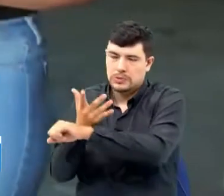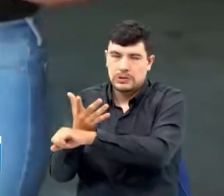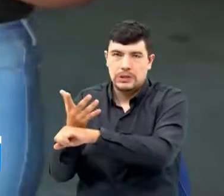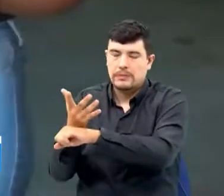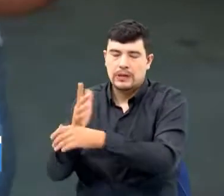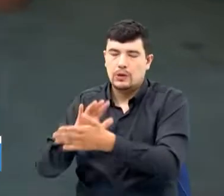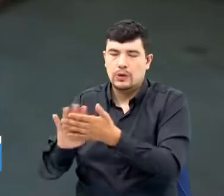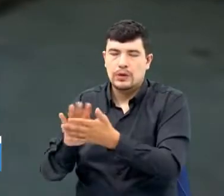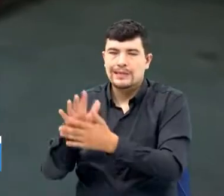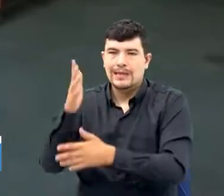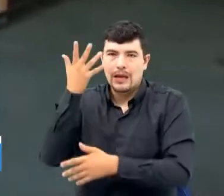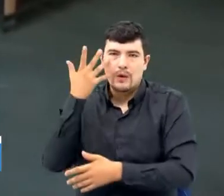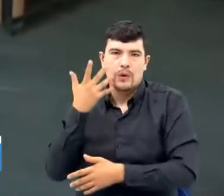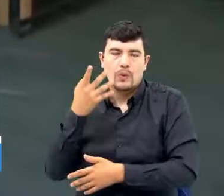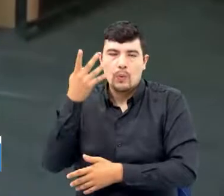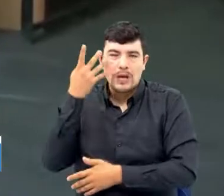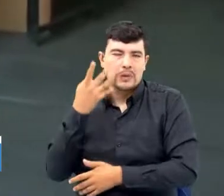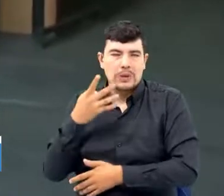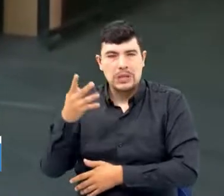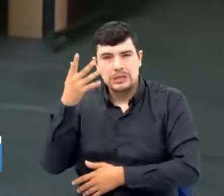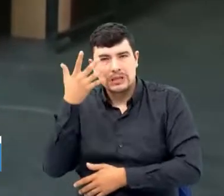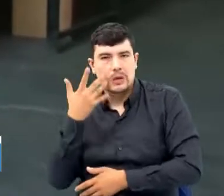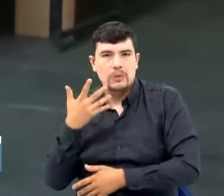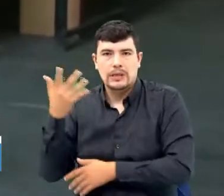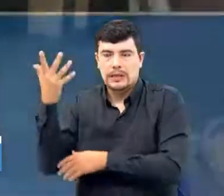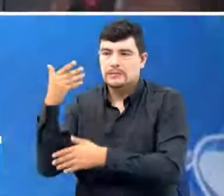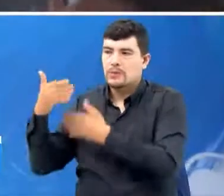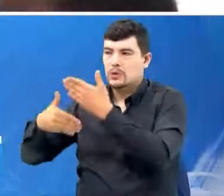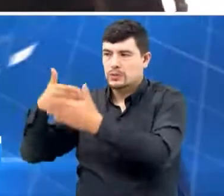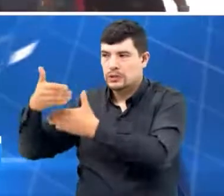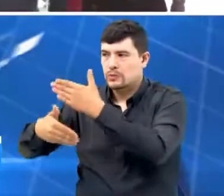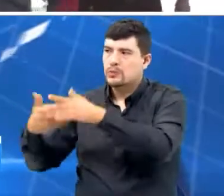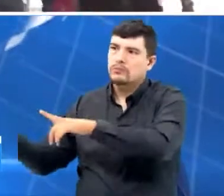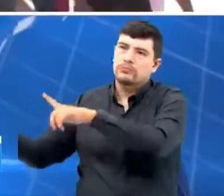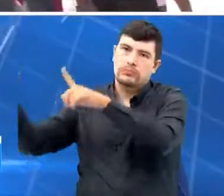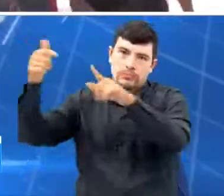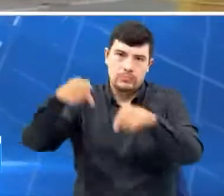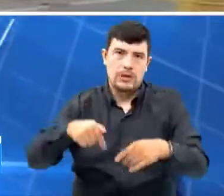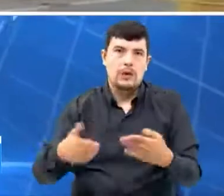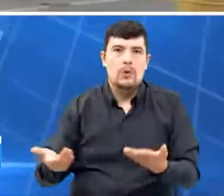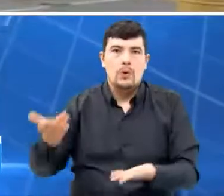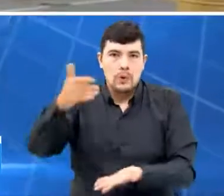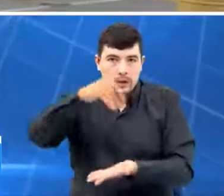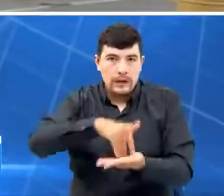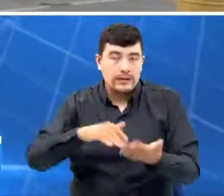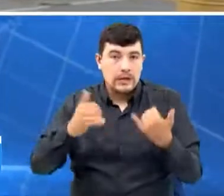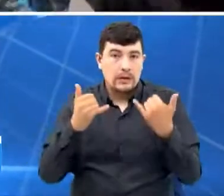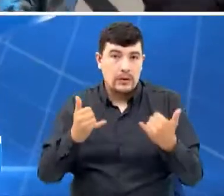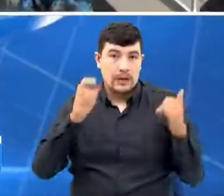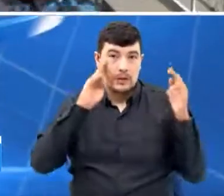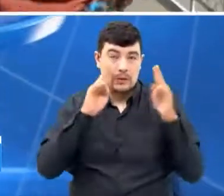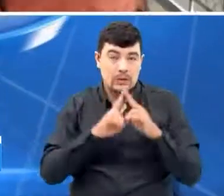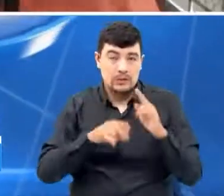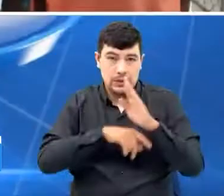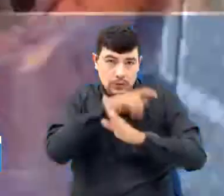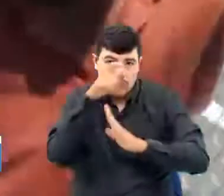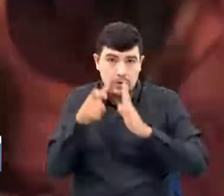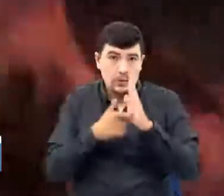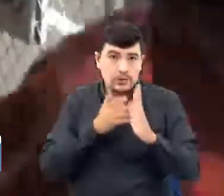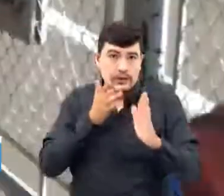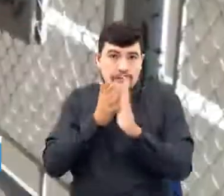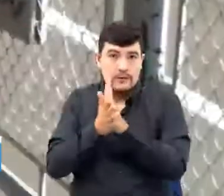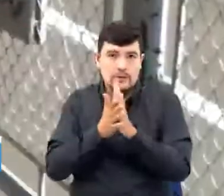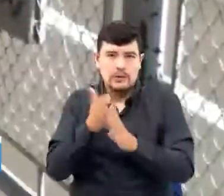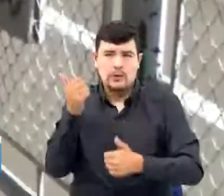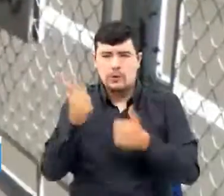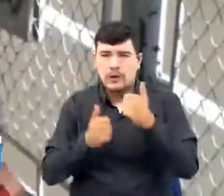producto siga su debido proceso. Pero para conocer más todos esos detalles, todo este proceso, cómo avanza y cuál es ese balance,